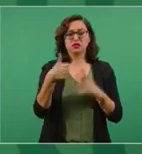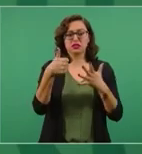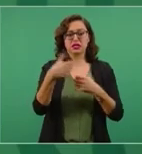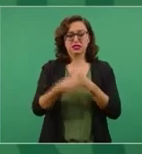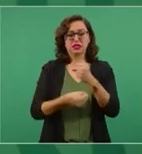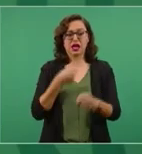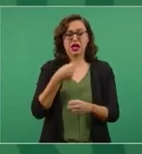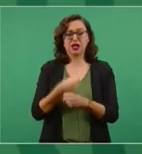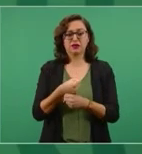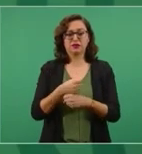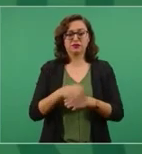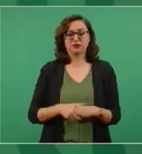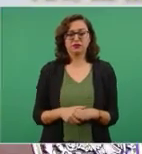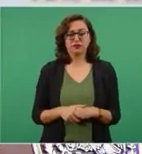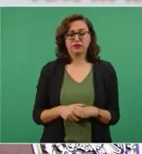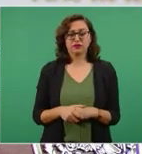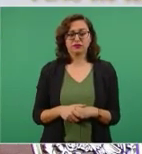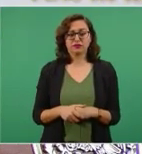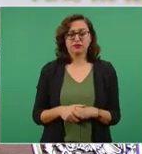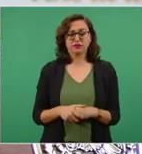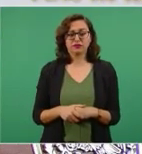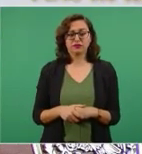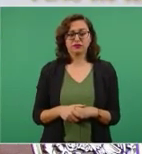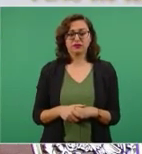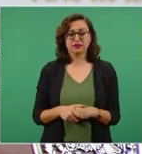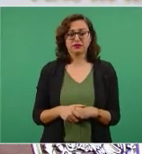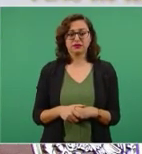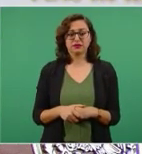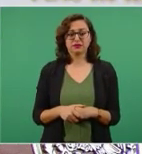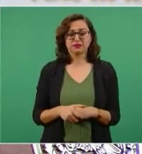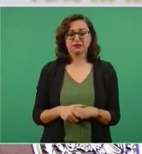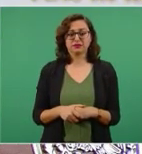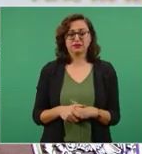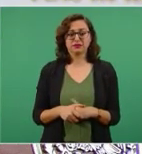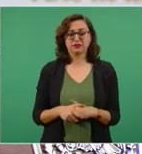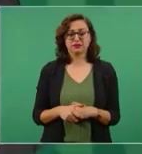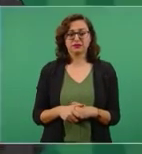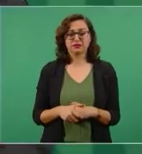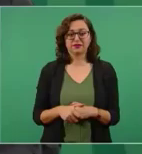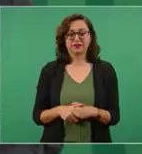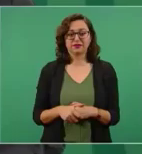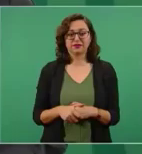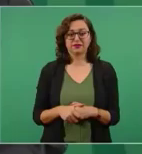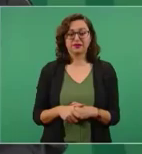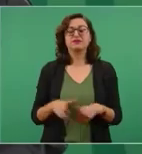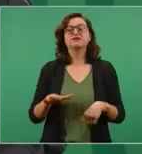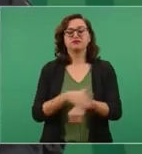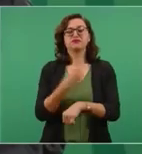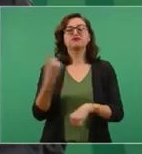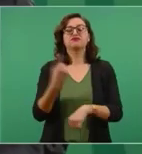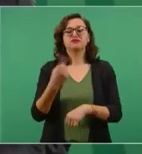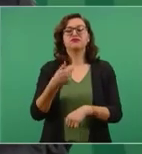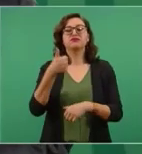porque